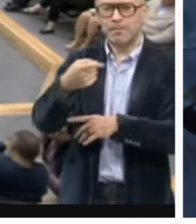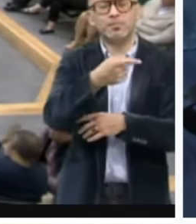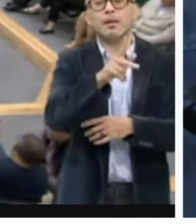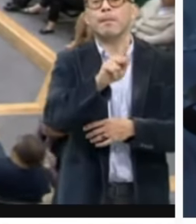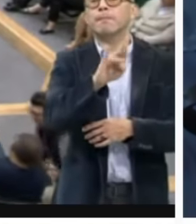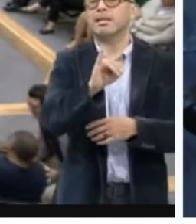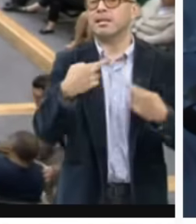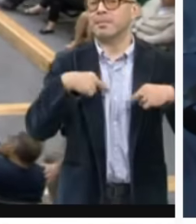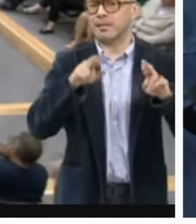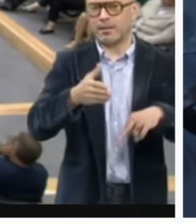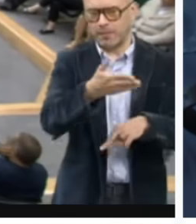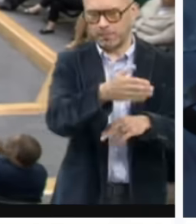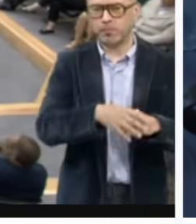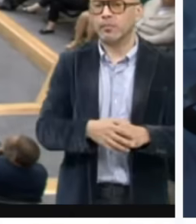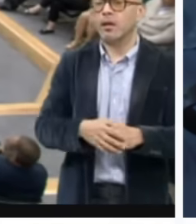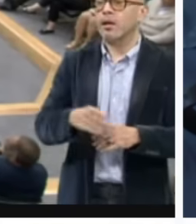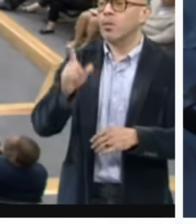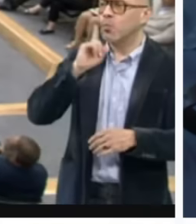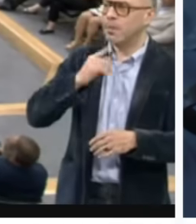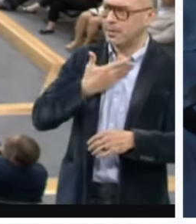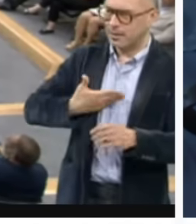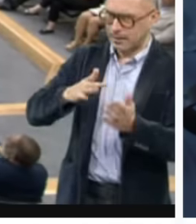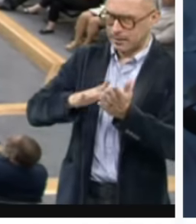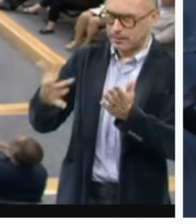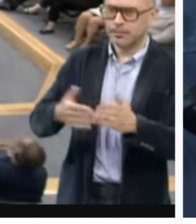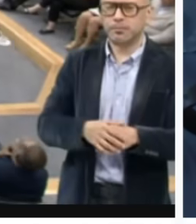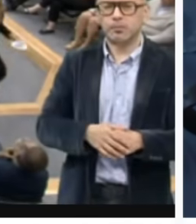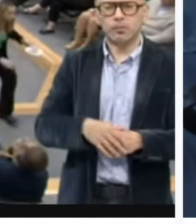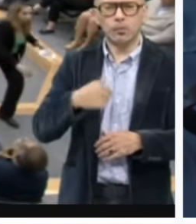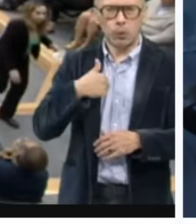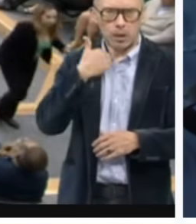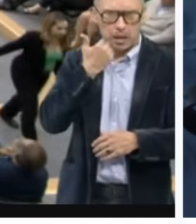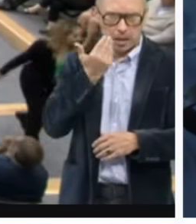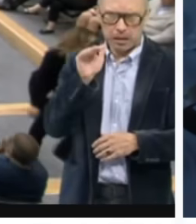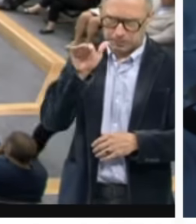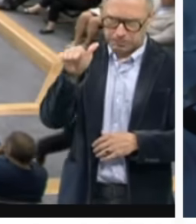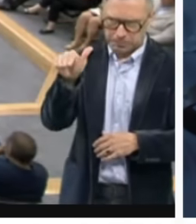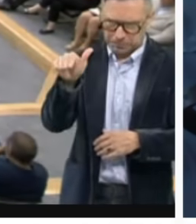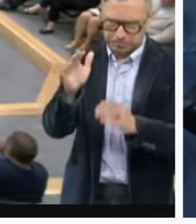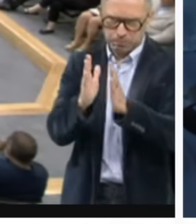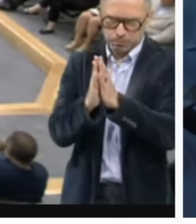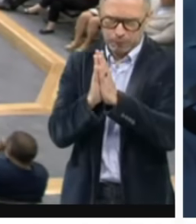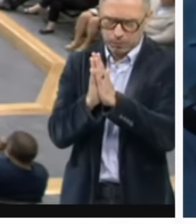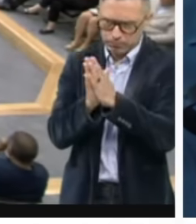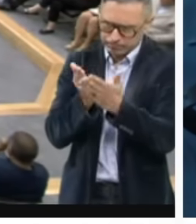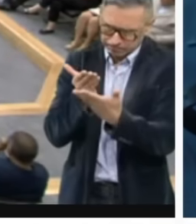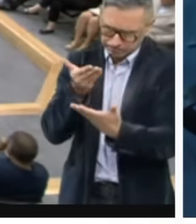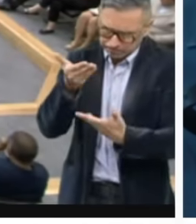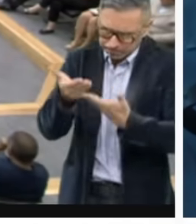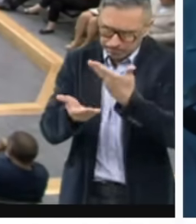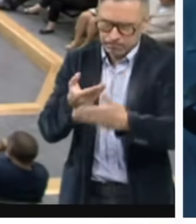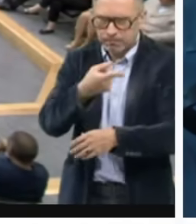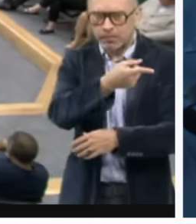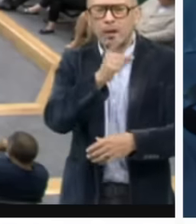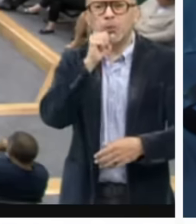consejera presidenta. Me gustaría solicitarle, si es tan amable, de pedirle a la secretaria, a la